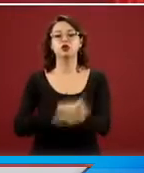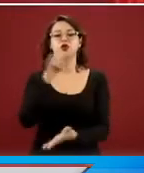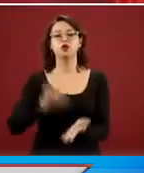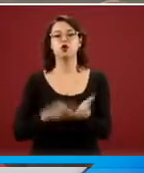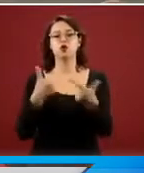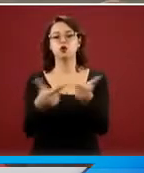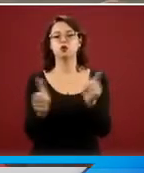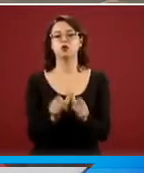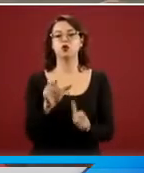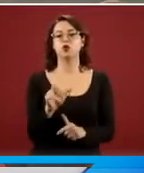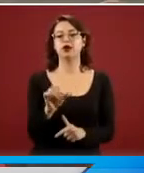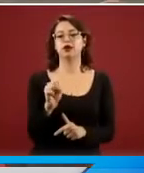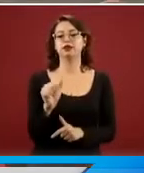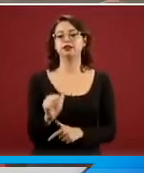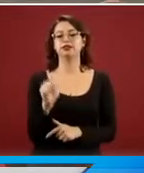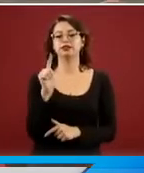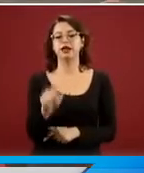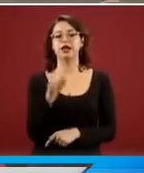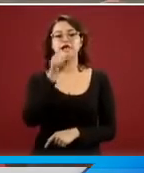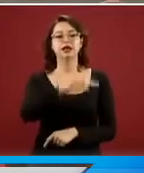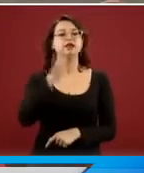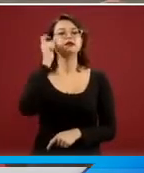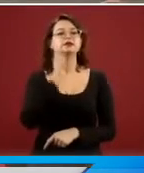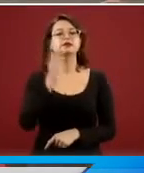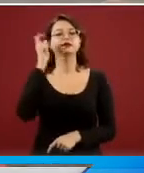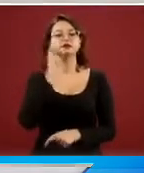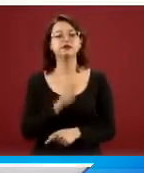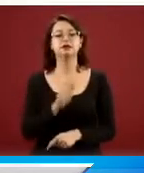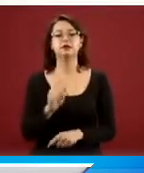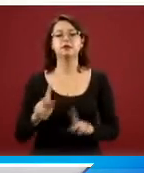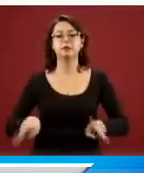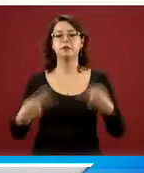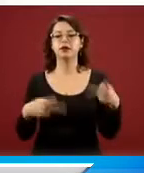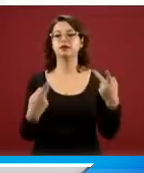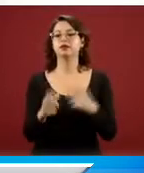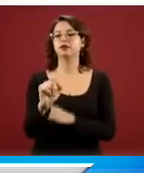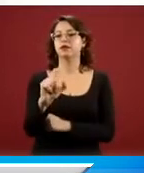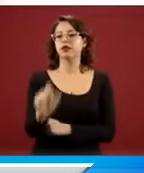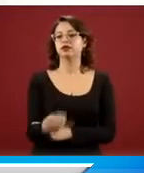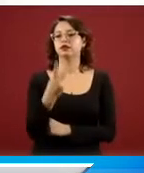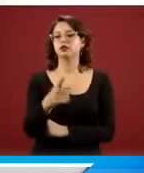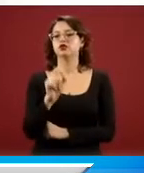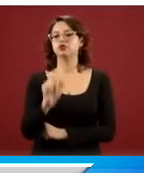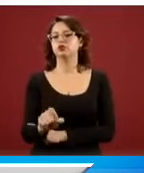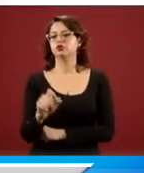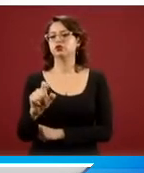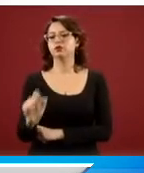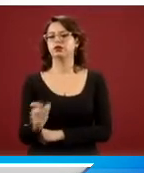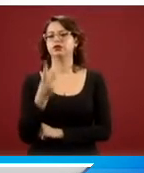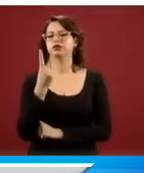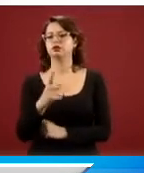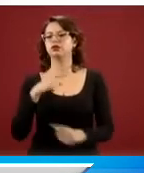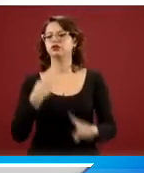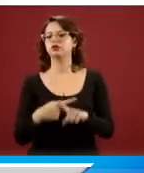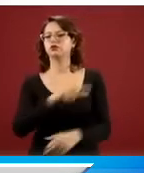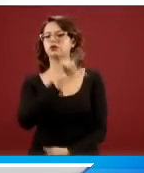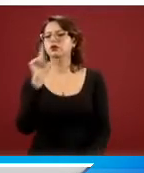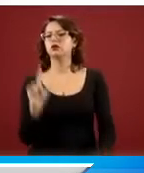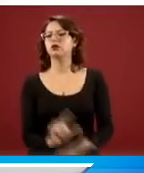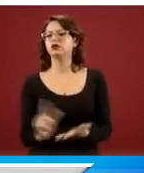marca Lagas a 20.50, diésel marca Rendichicas a 20.55, gas LP en cilindros